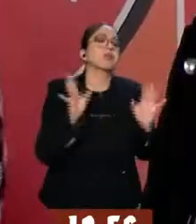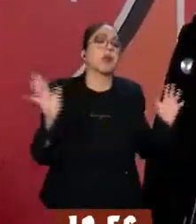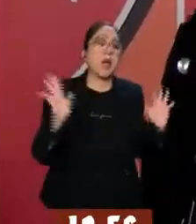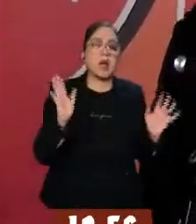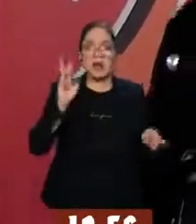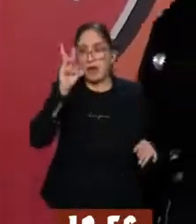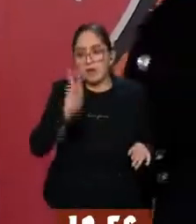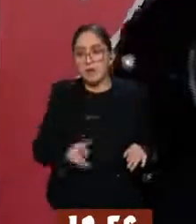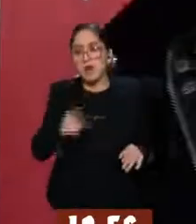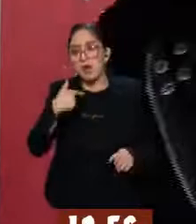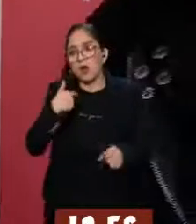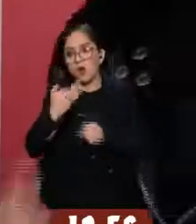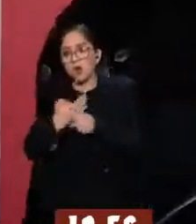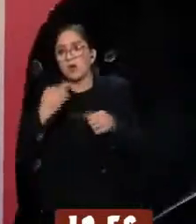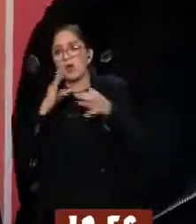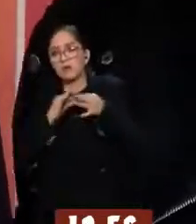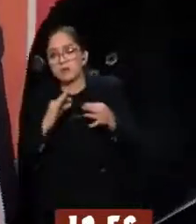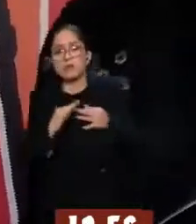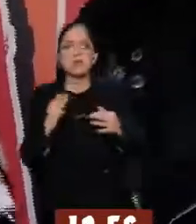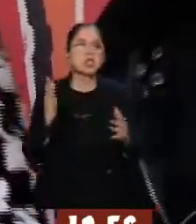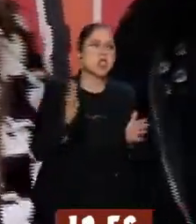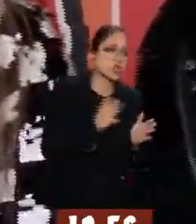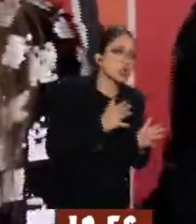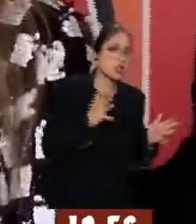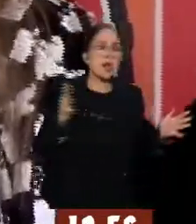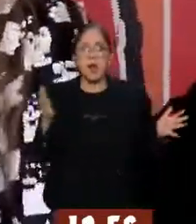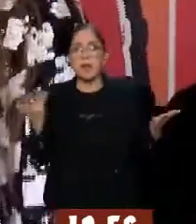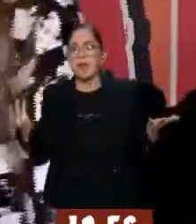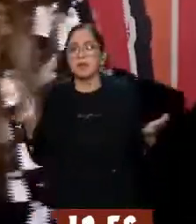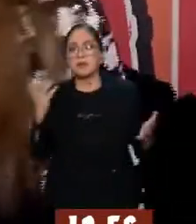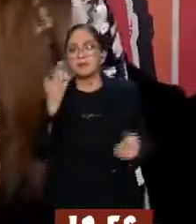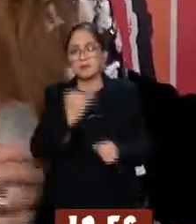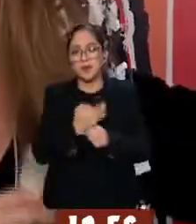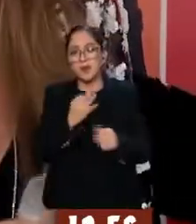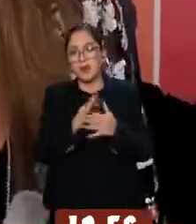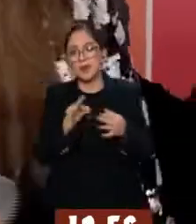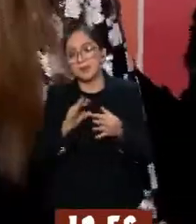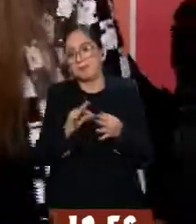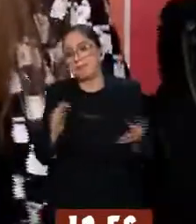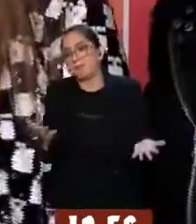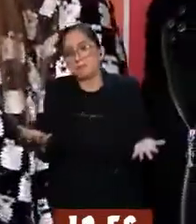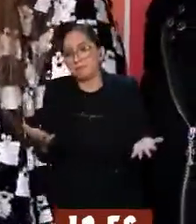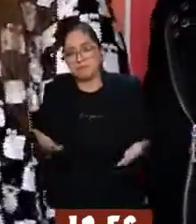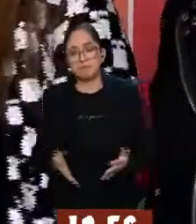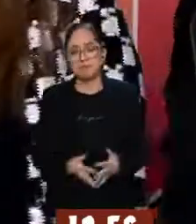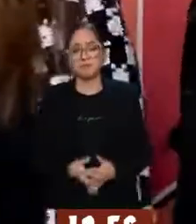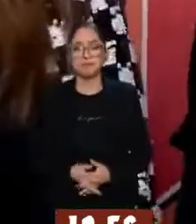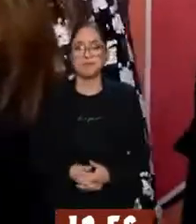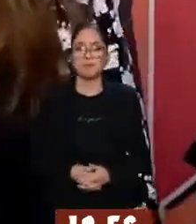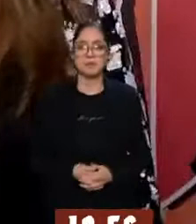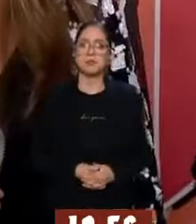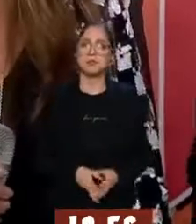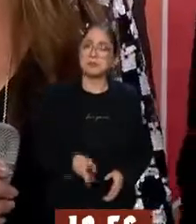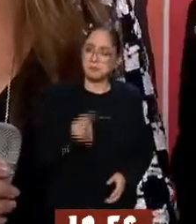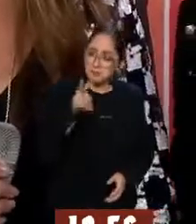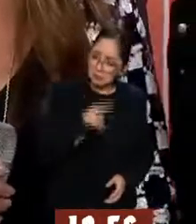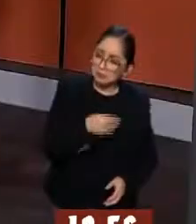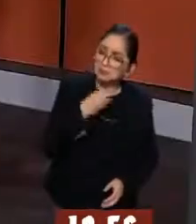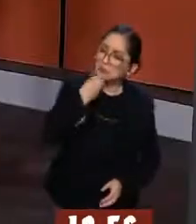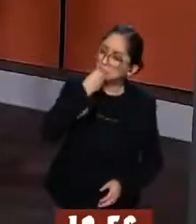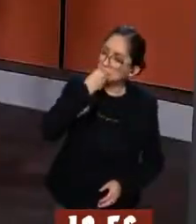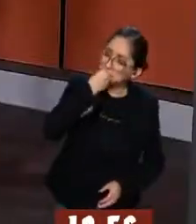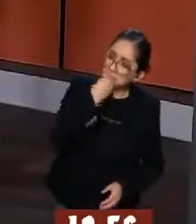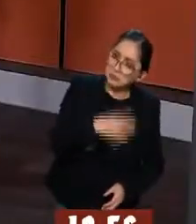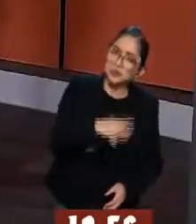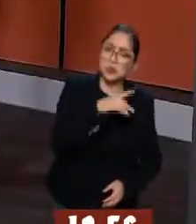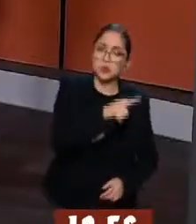estamos chiquitos y volvernos a ver ya, sí, de grandes. Sí, no, con ese afro que tengo, sí, yo. Con ese afro. Pero qué emoción, ¿y a poco no les